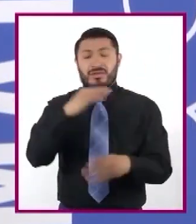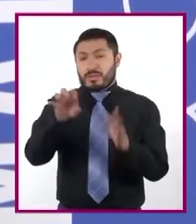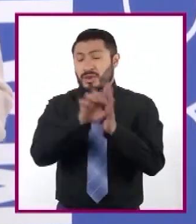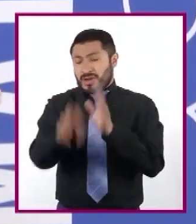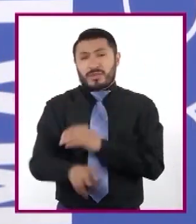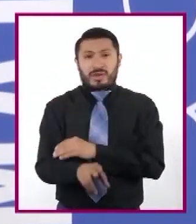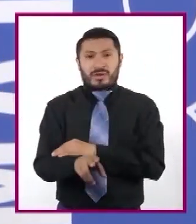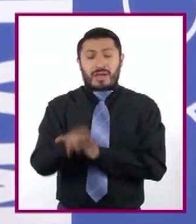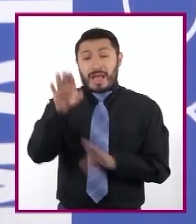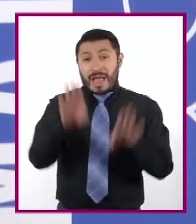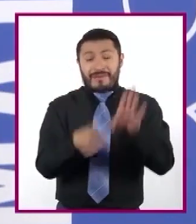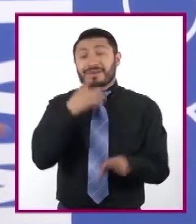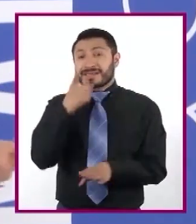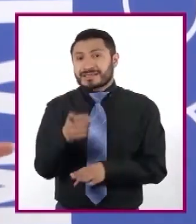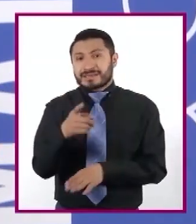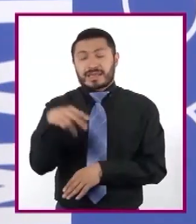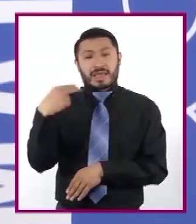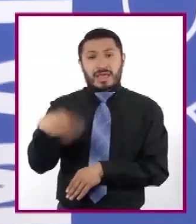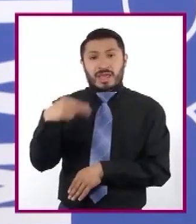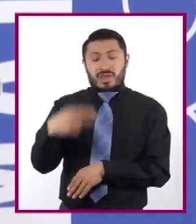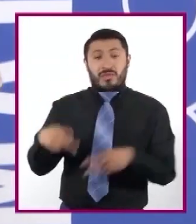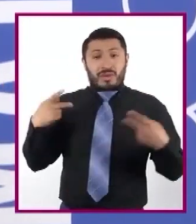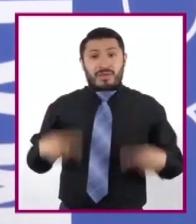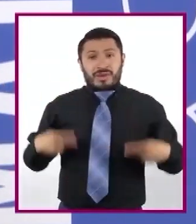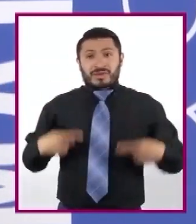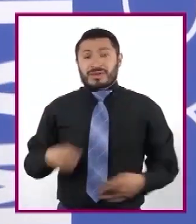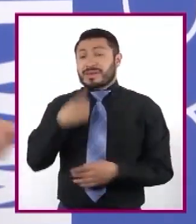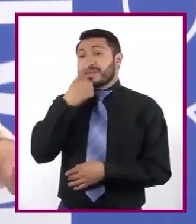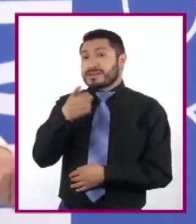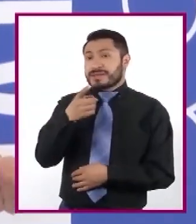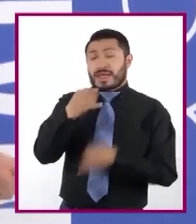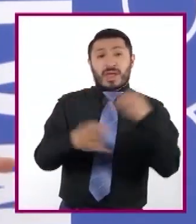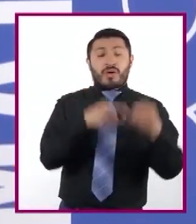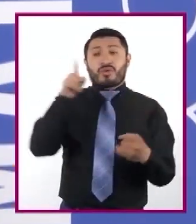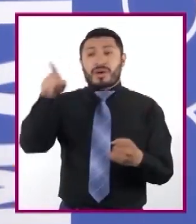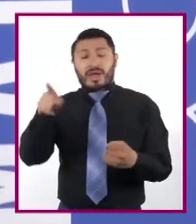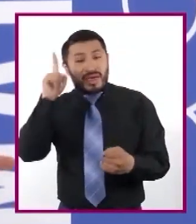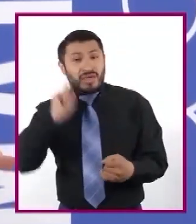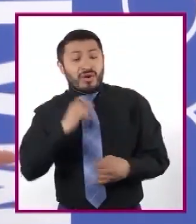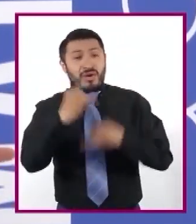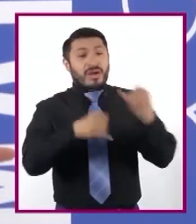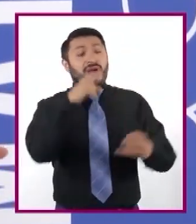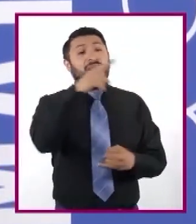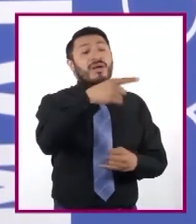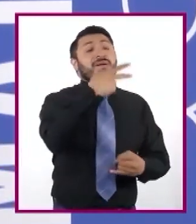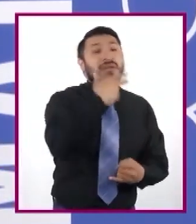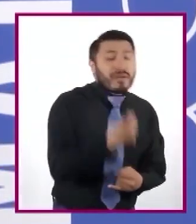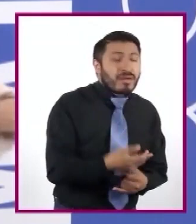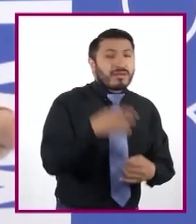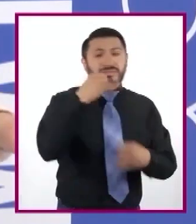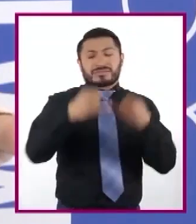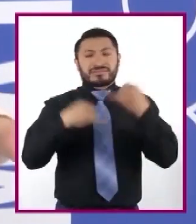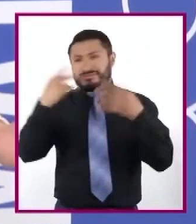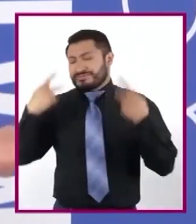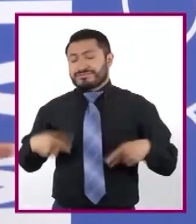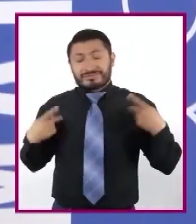ejemplo, el nombre del deportista, dicen la jugadora, la atleta, la seleccionada nacional y